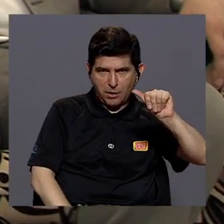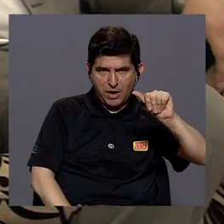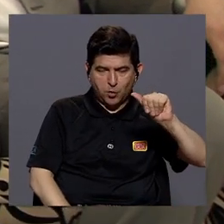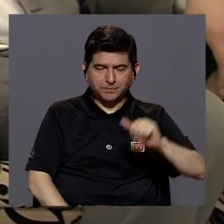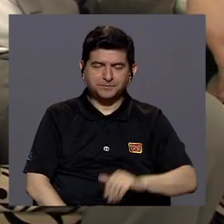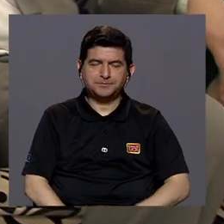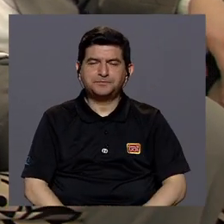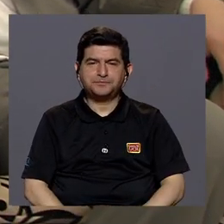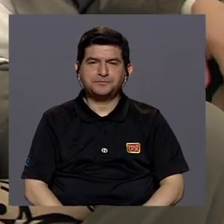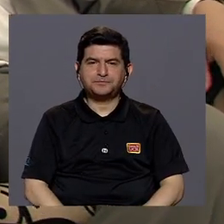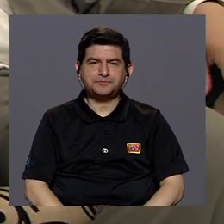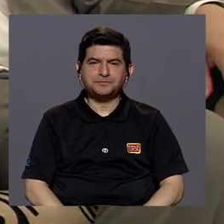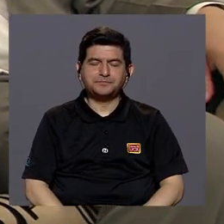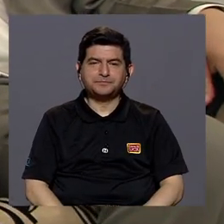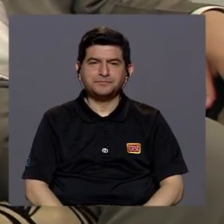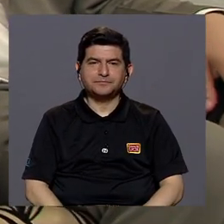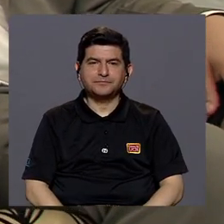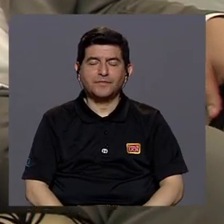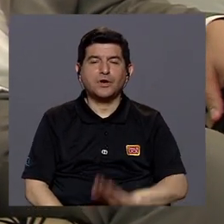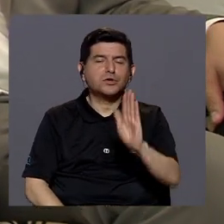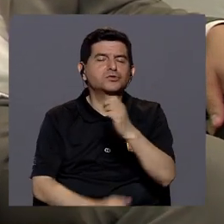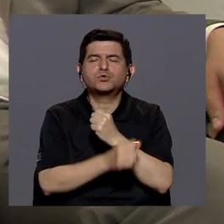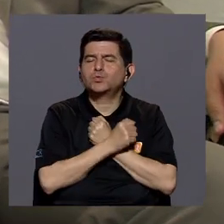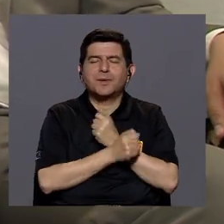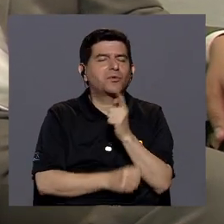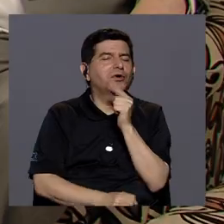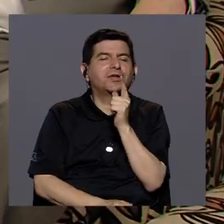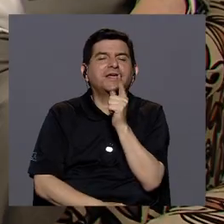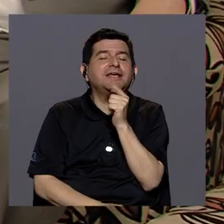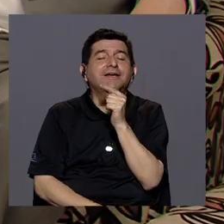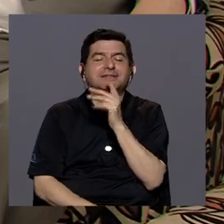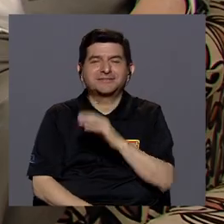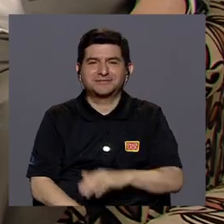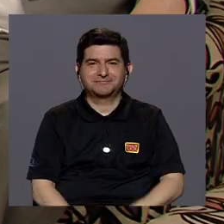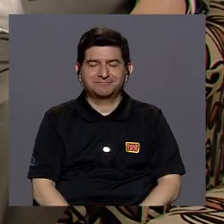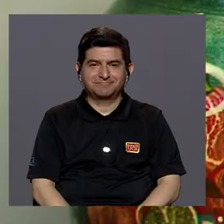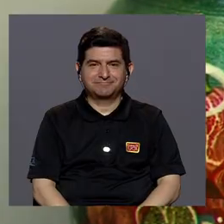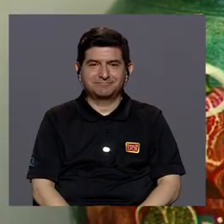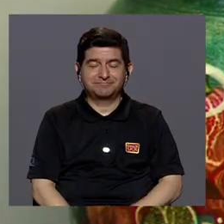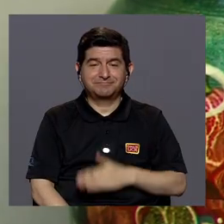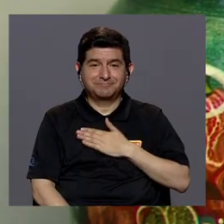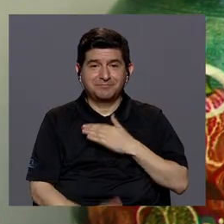¿qué ha sido o quién ha sido el amor de su vida? El señor.